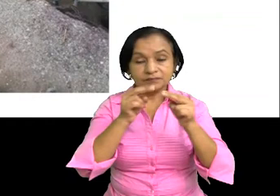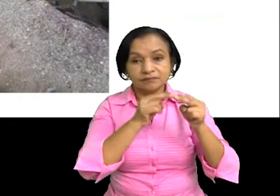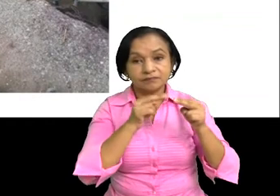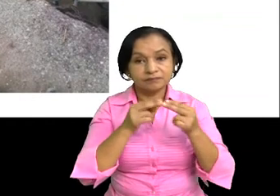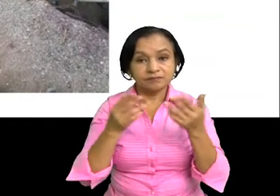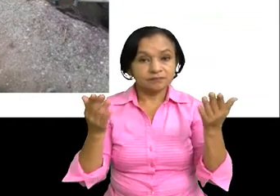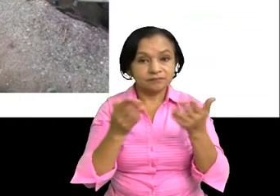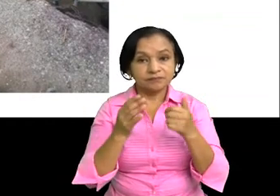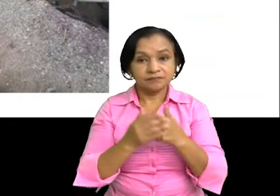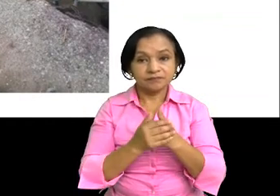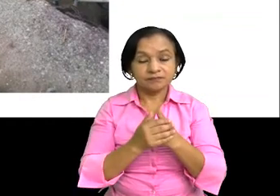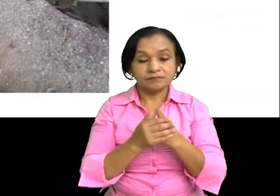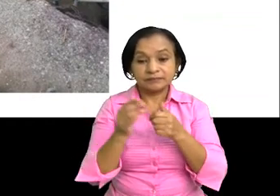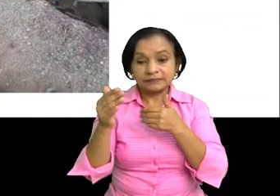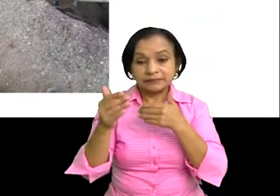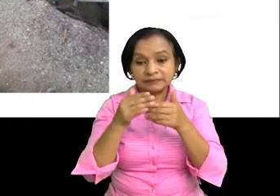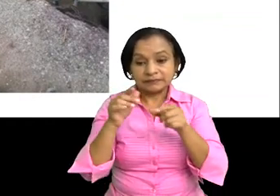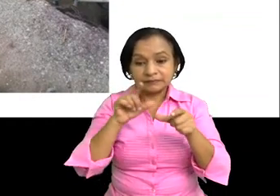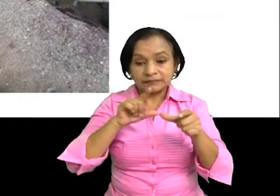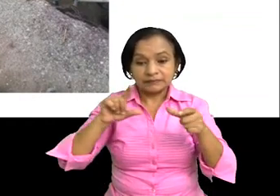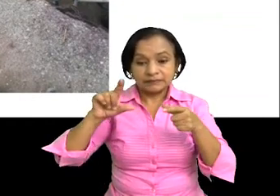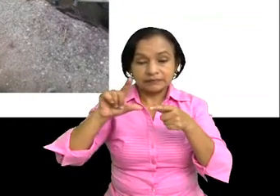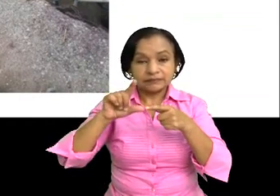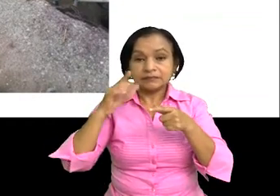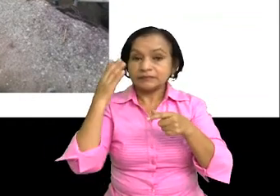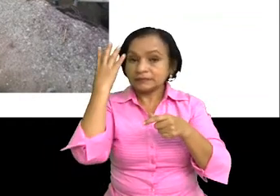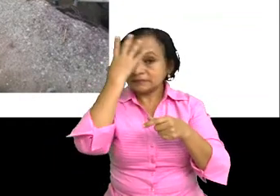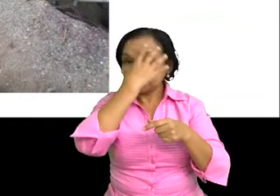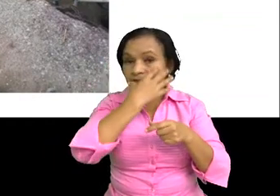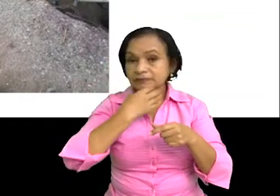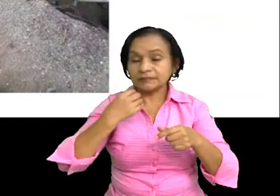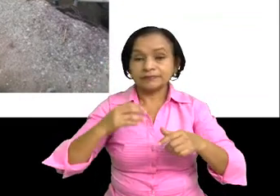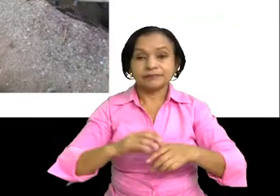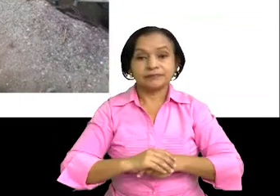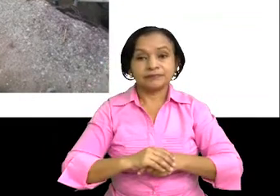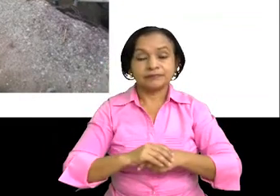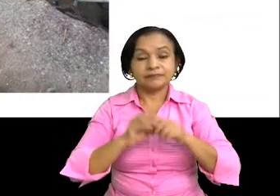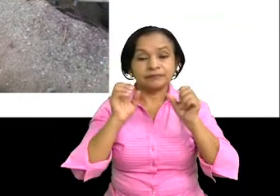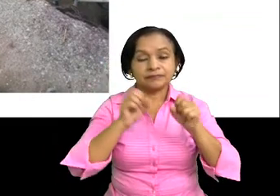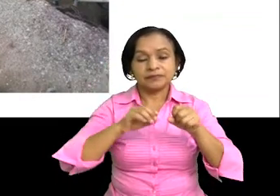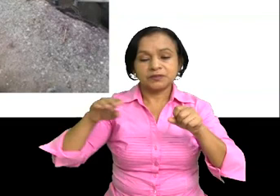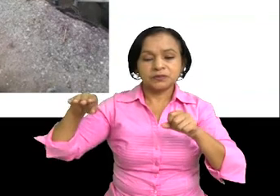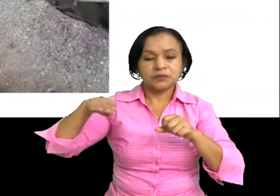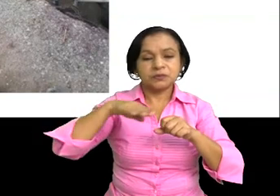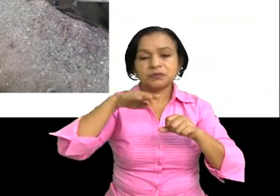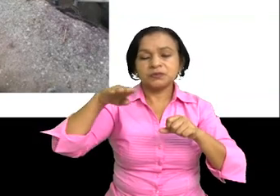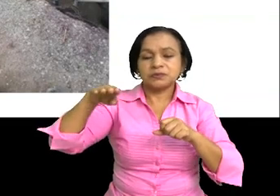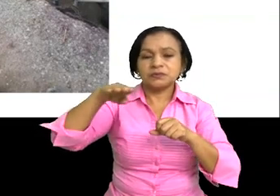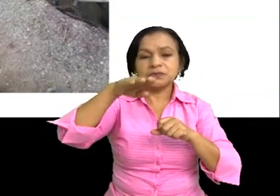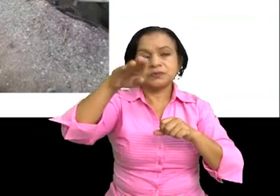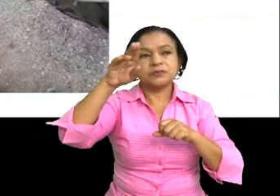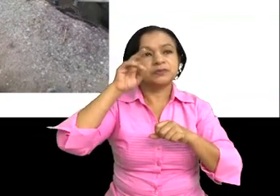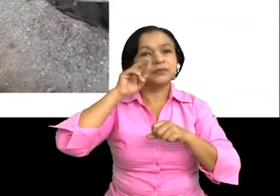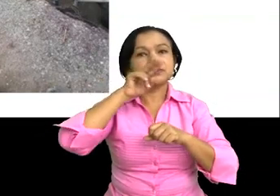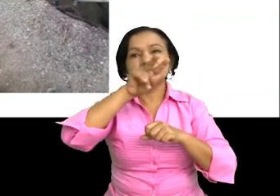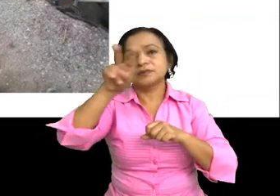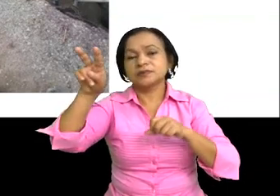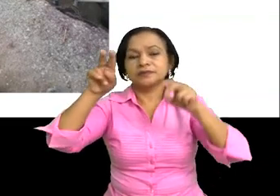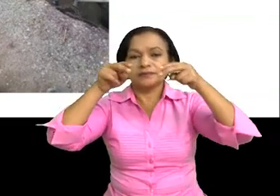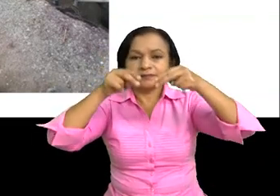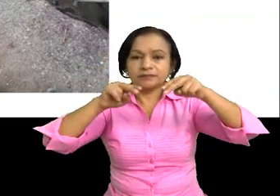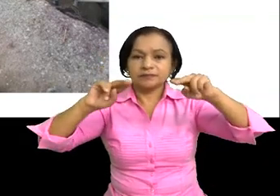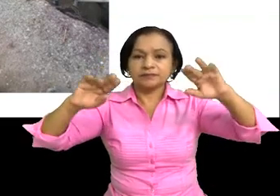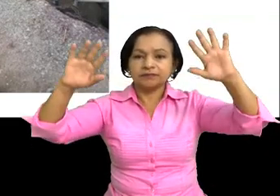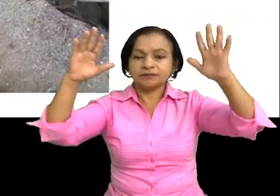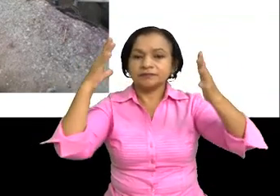interconectados y a la orilla del Gran Lago, en este sector bellísimo, ¿verdad?, puedan viajar y disfrutar un poco de la naturaleza y de